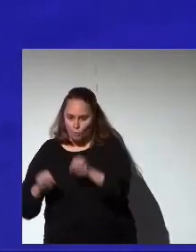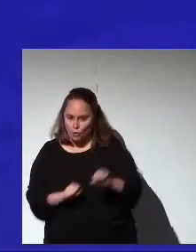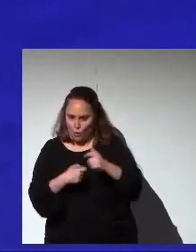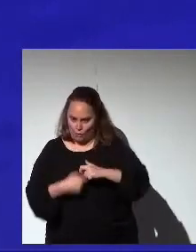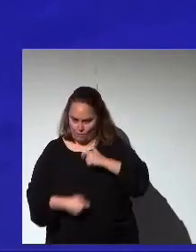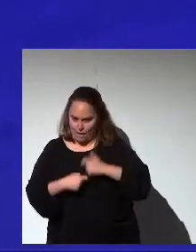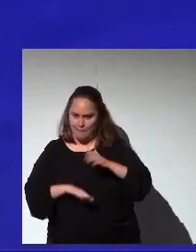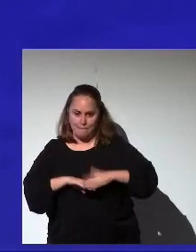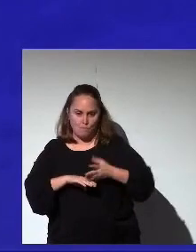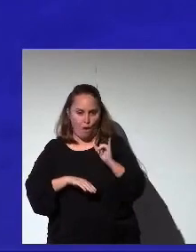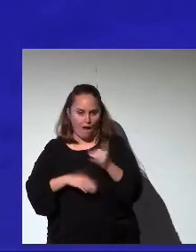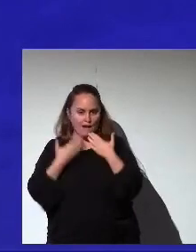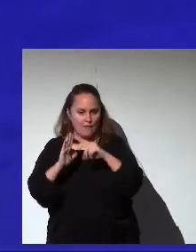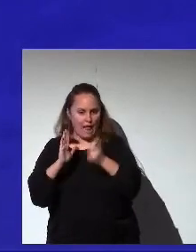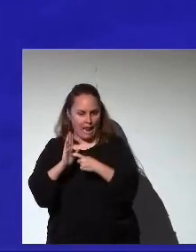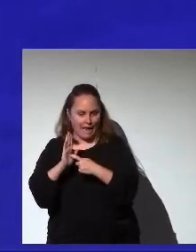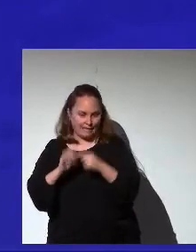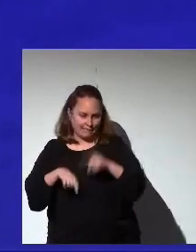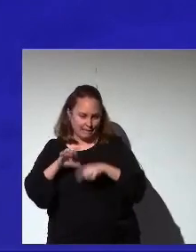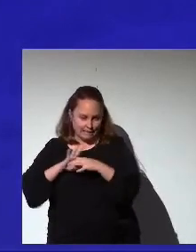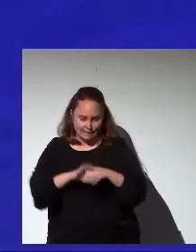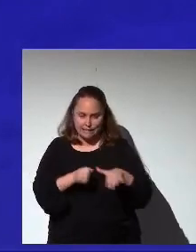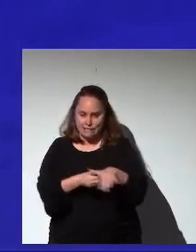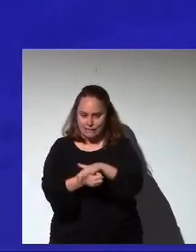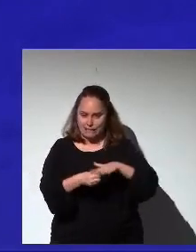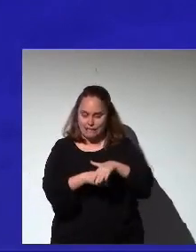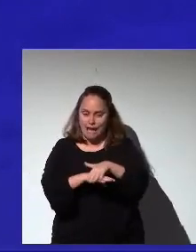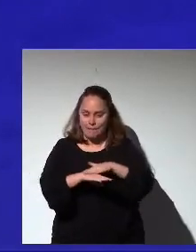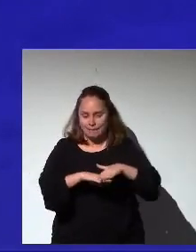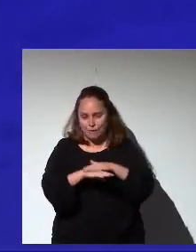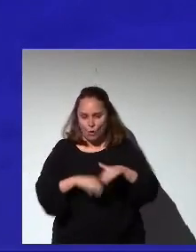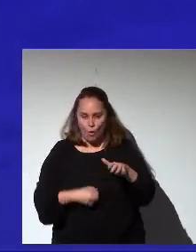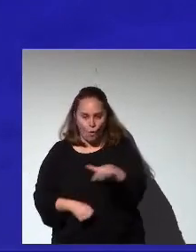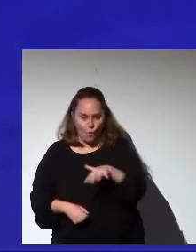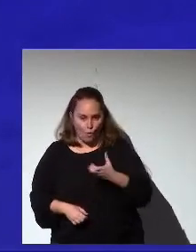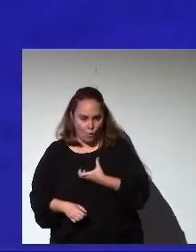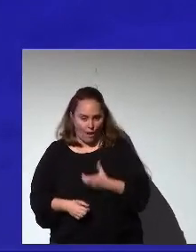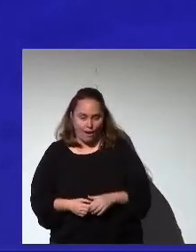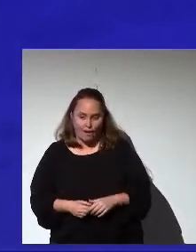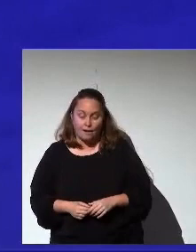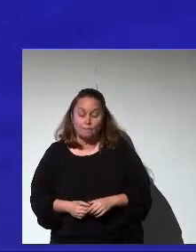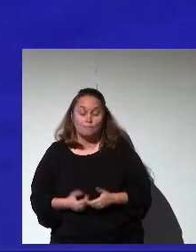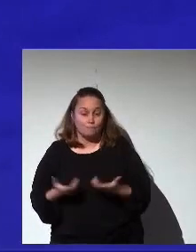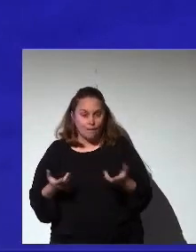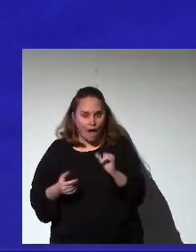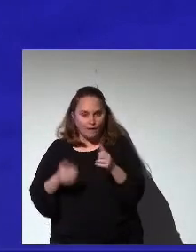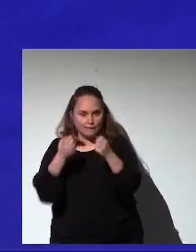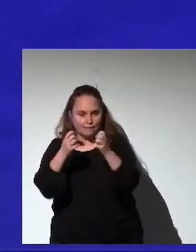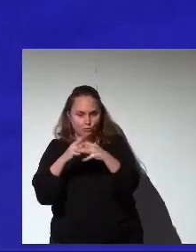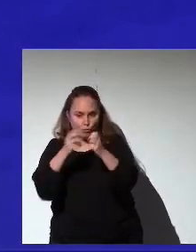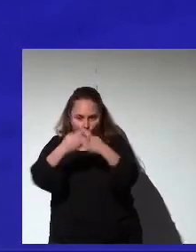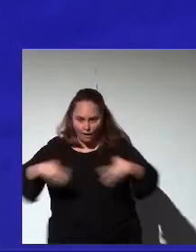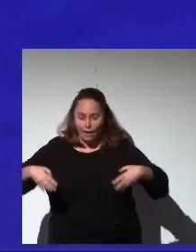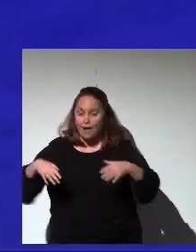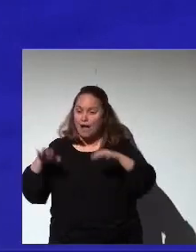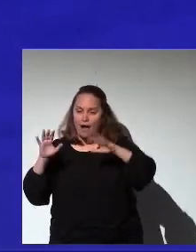servicios de protección civil por parte de las administraciones locales. Sin embargo, al final lo que acabamos teniendo es